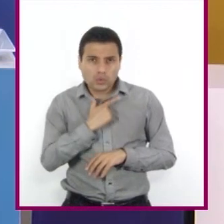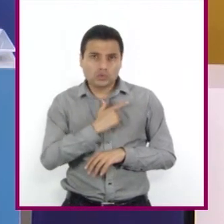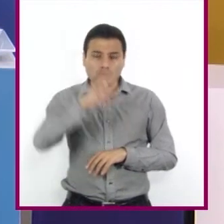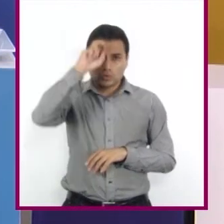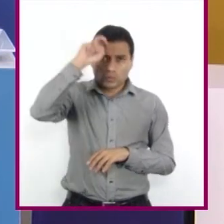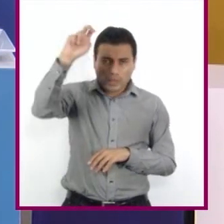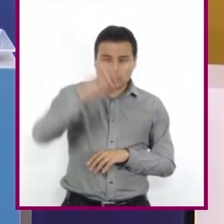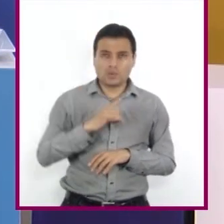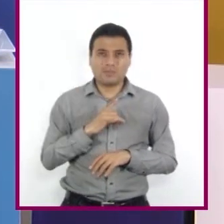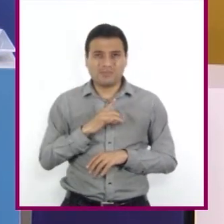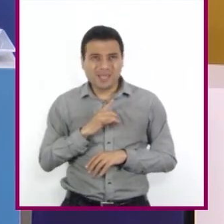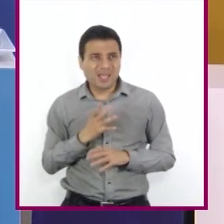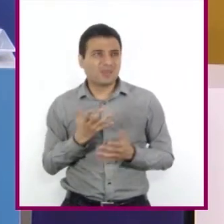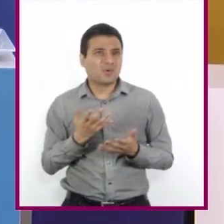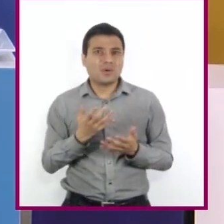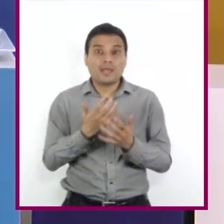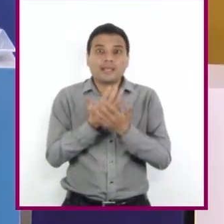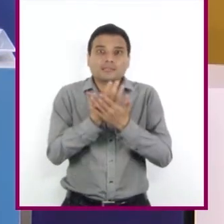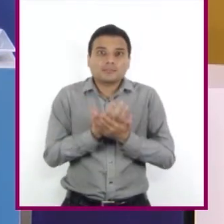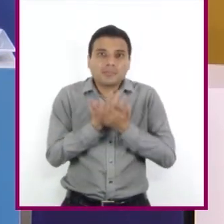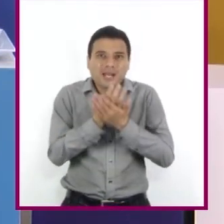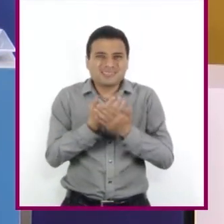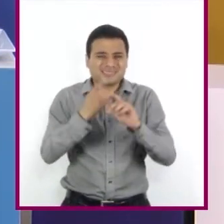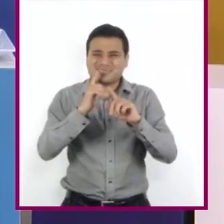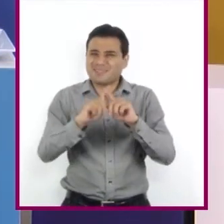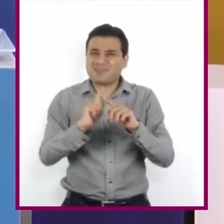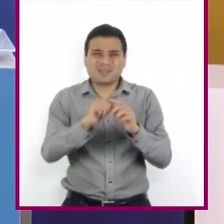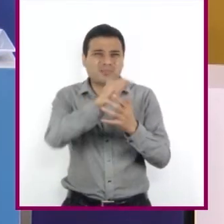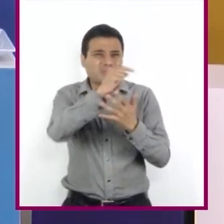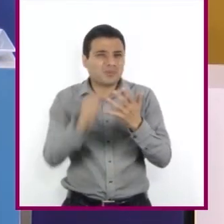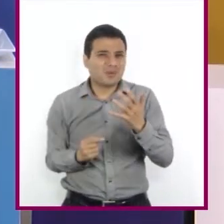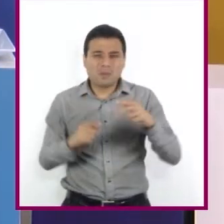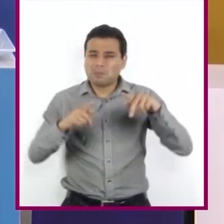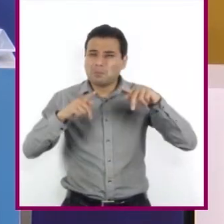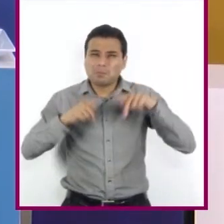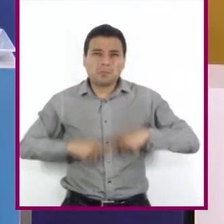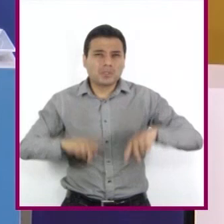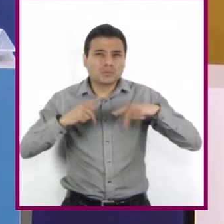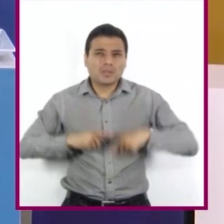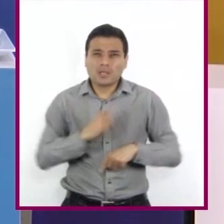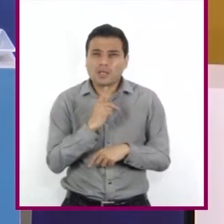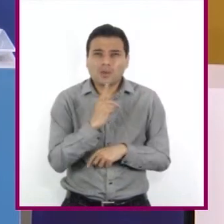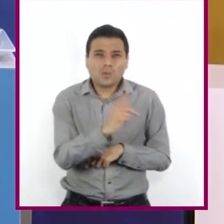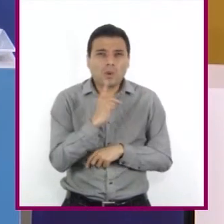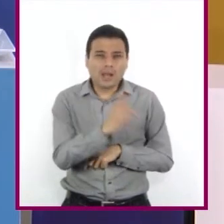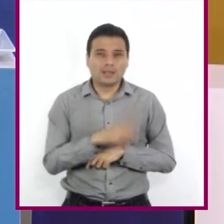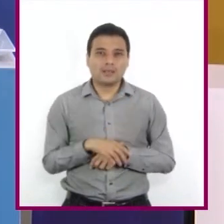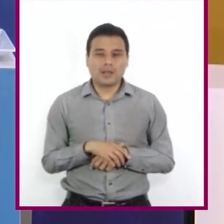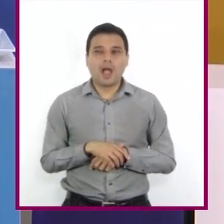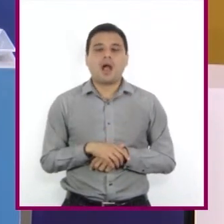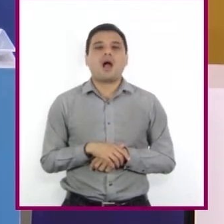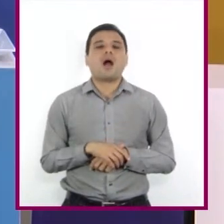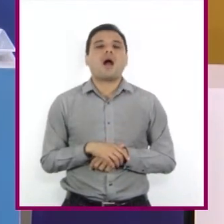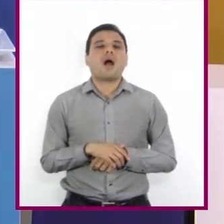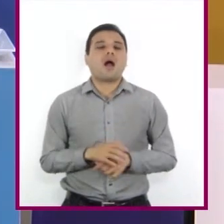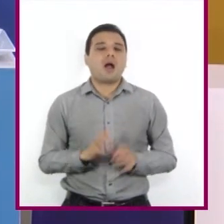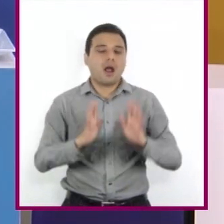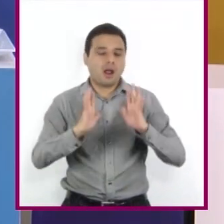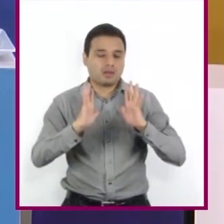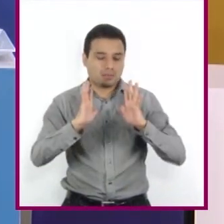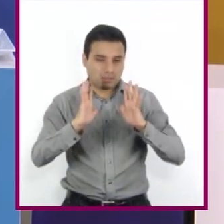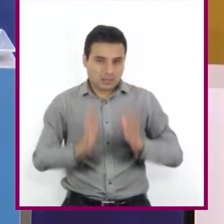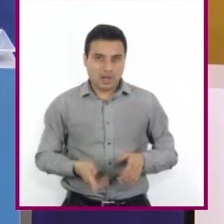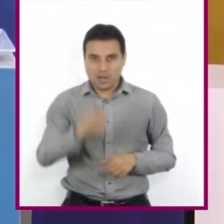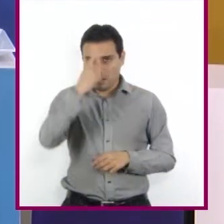miedos, angustias, esperanzas y más cosas que compartimos con los demás. Lo que me dices me recuerda mucho a